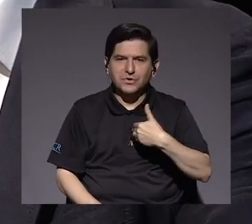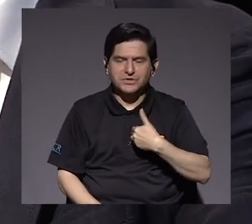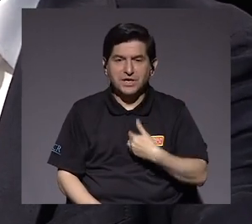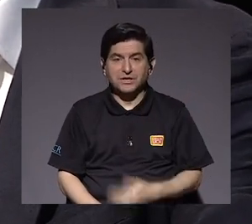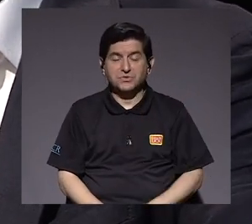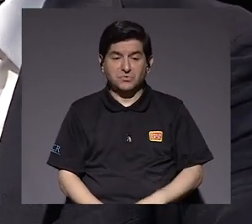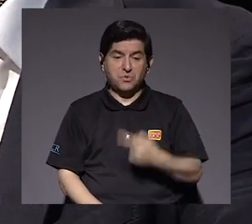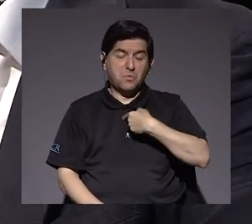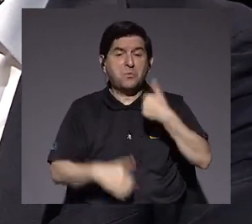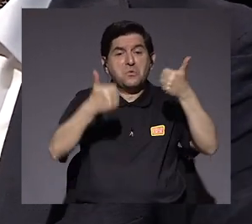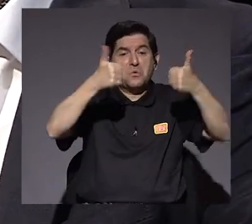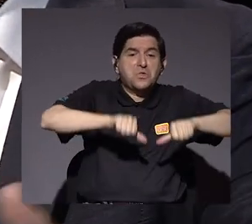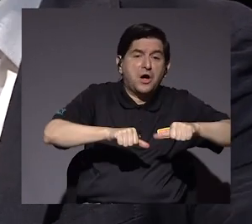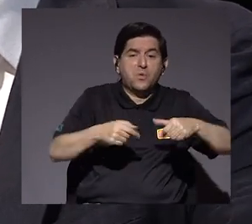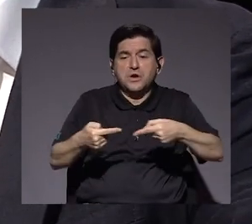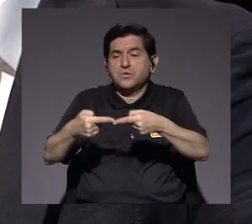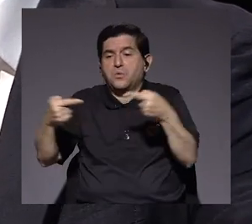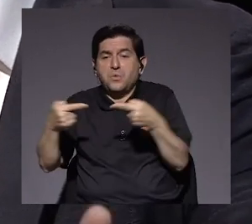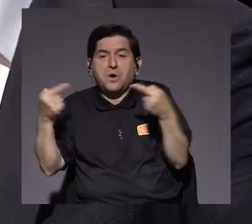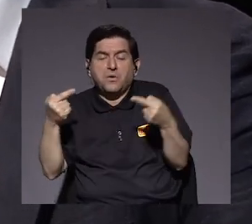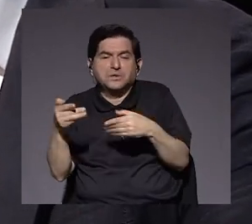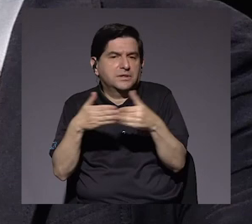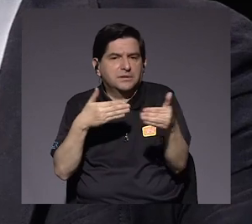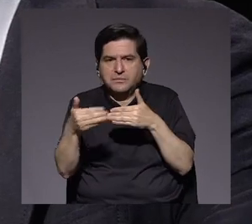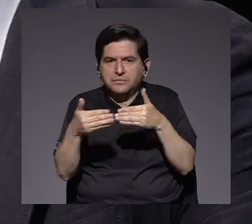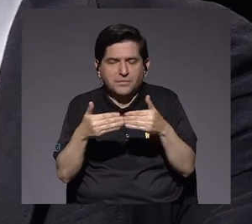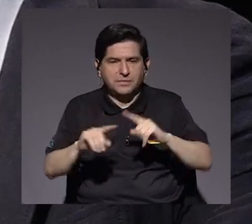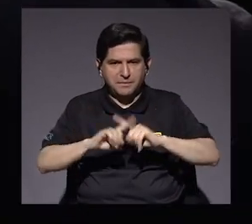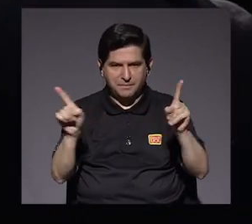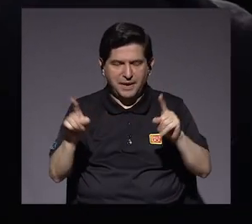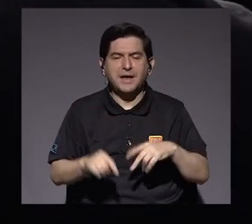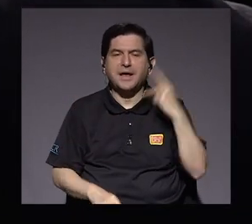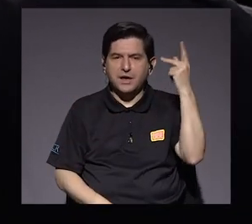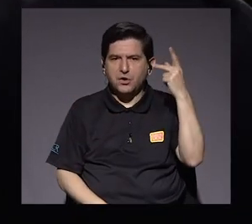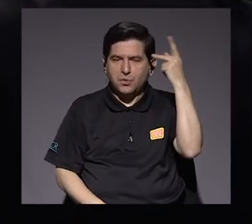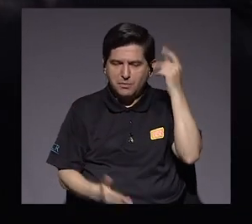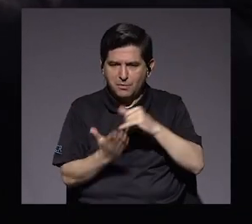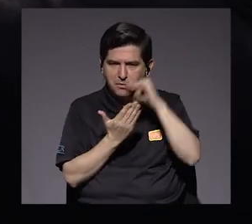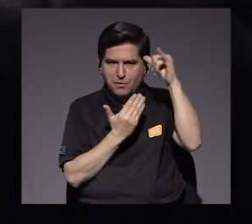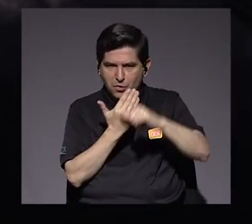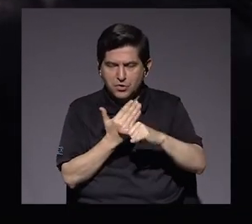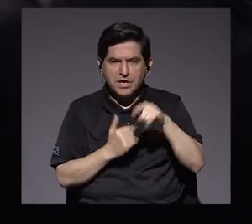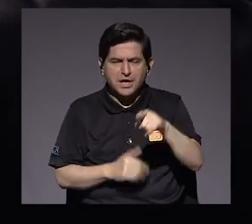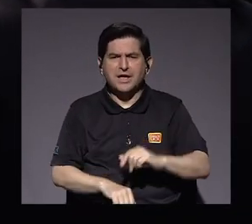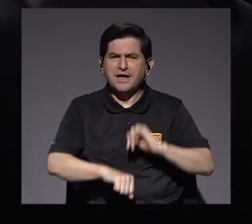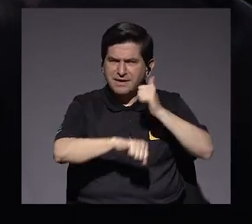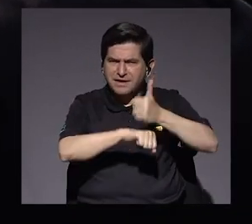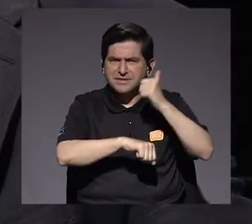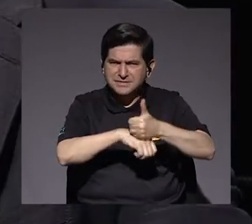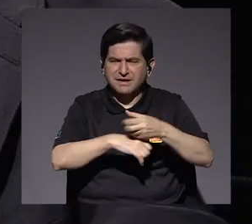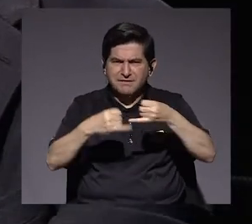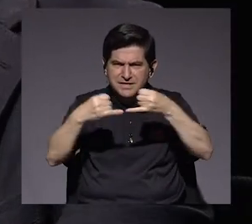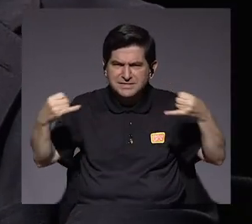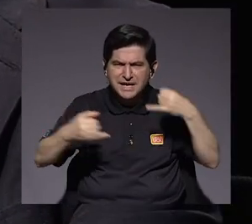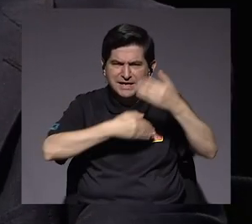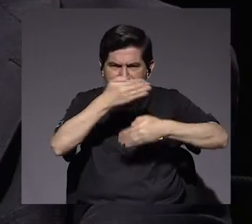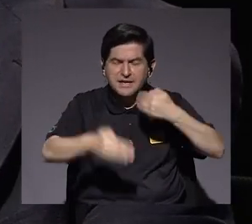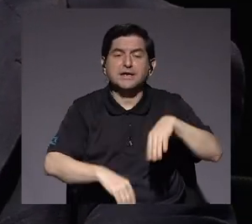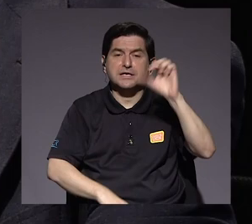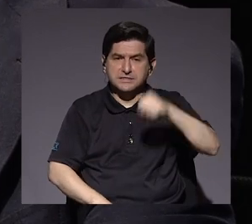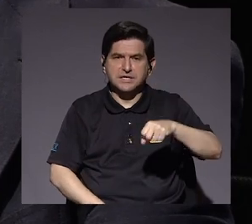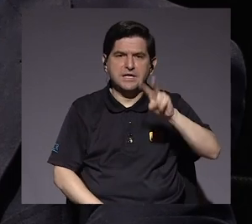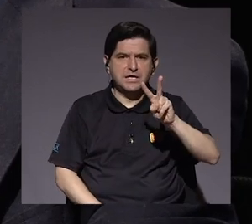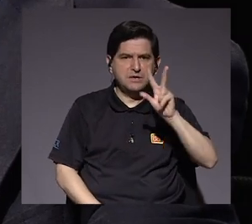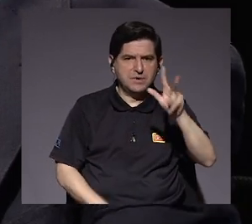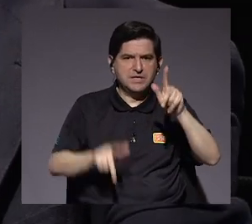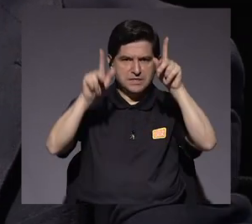estar en desacuerdo o en acuerdo, eso es otra historia, pero había un proyecto político. Les había tirado línea, sería. Él sabía tirar esa línea y habían 23 personas